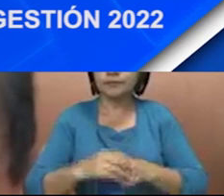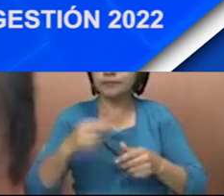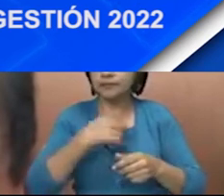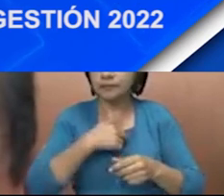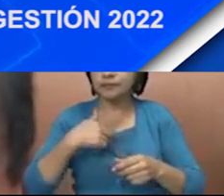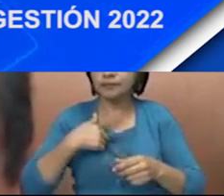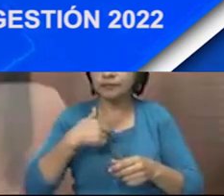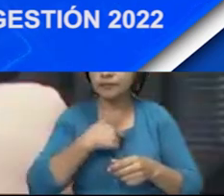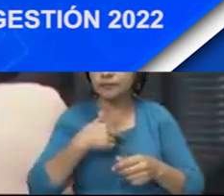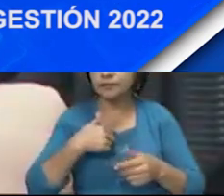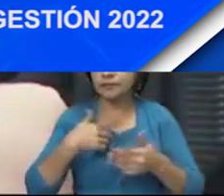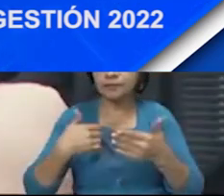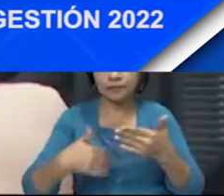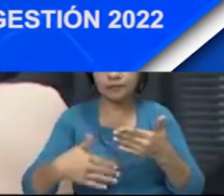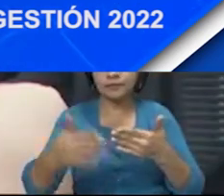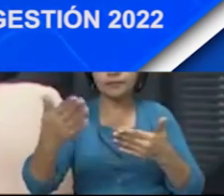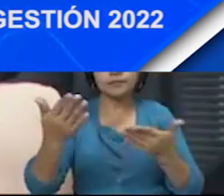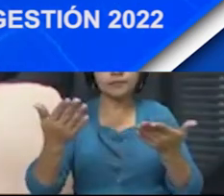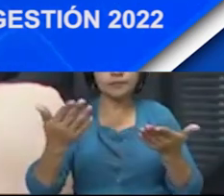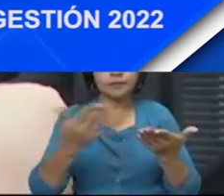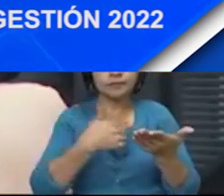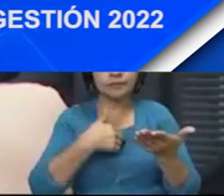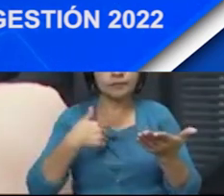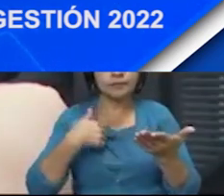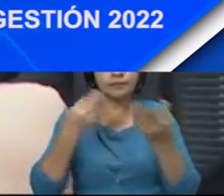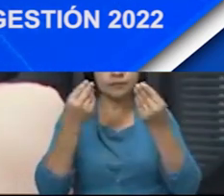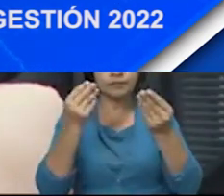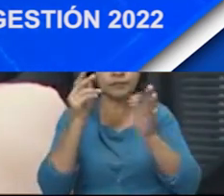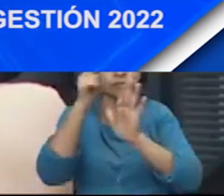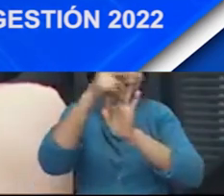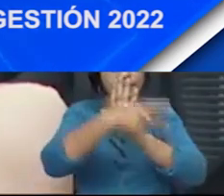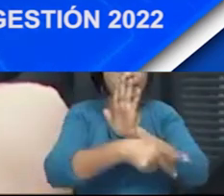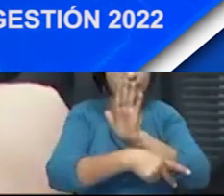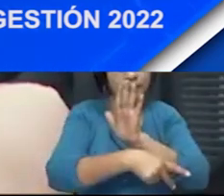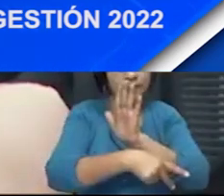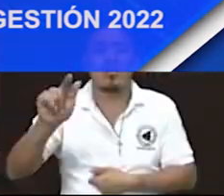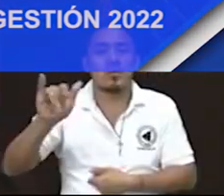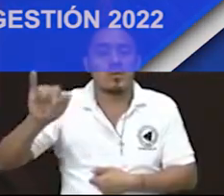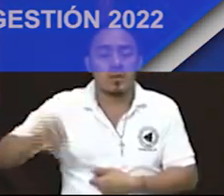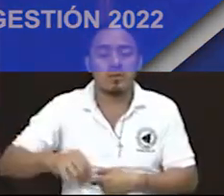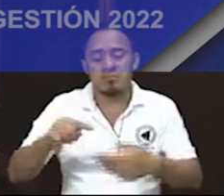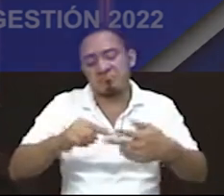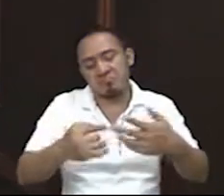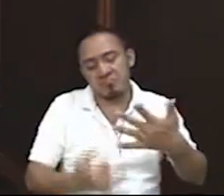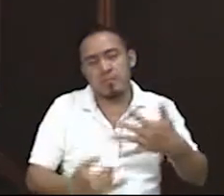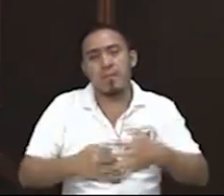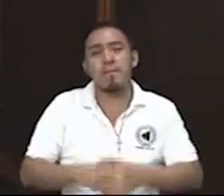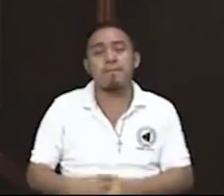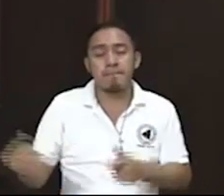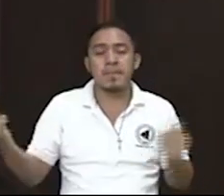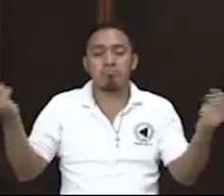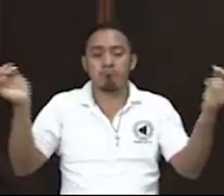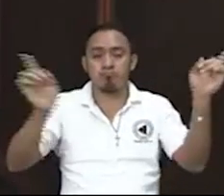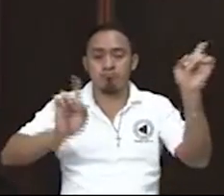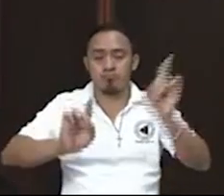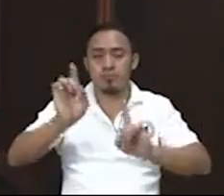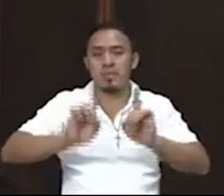queriendo hacinarse en muchos países del mundo. Noticias 12, Darlene Téllez.